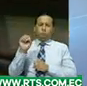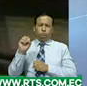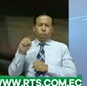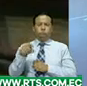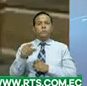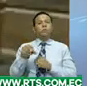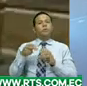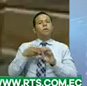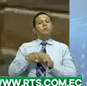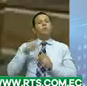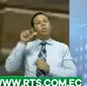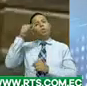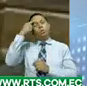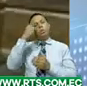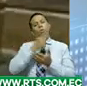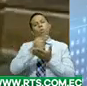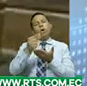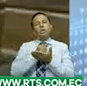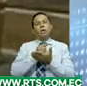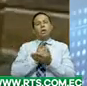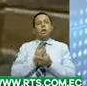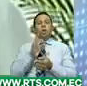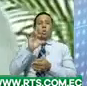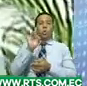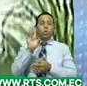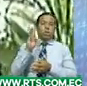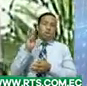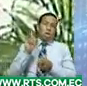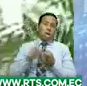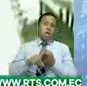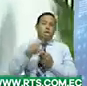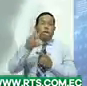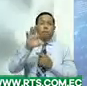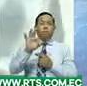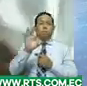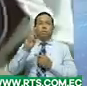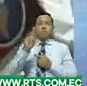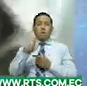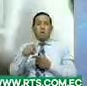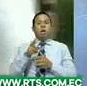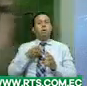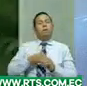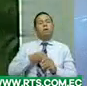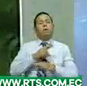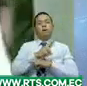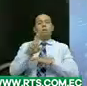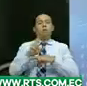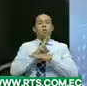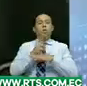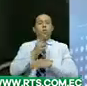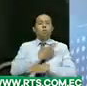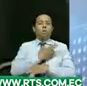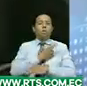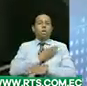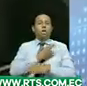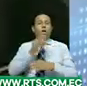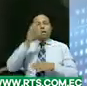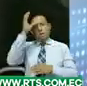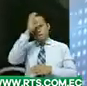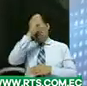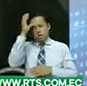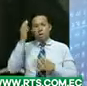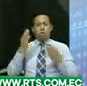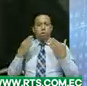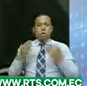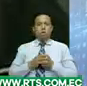Desde 1986 a 1996, fue rector de la Universidad Católica de Madrid. Nunca a la nación